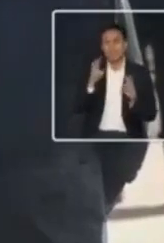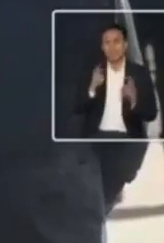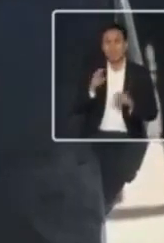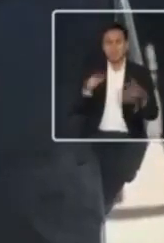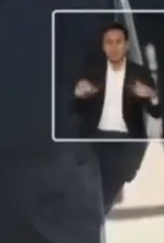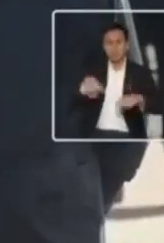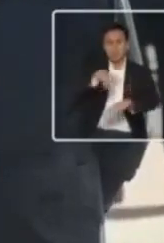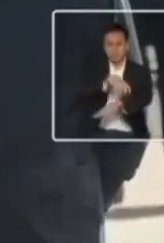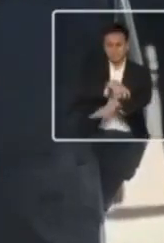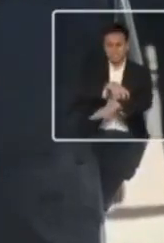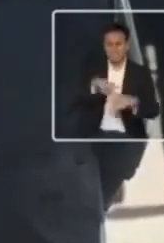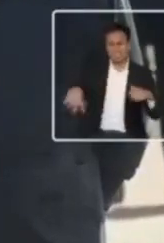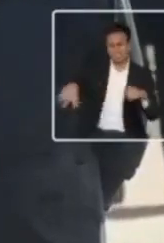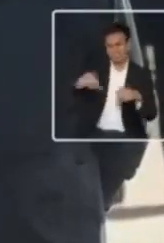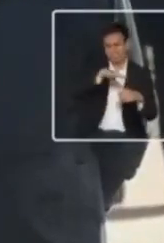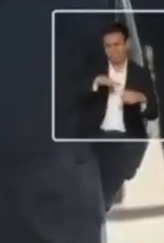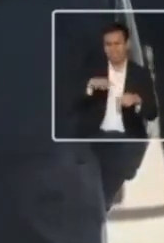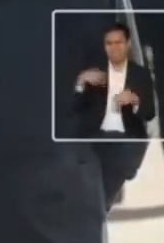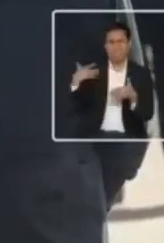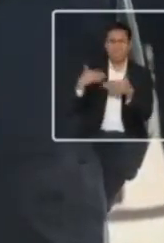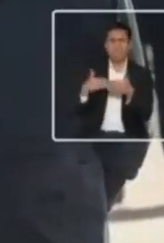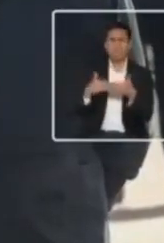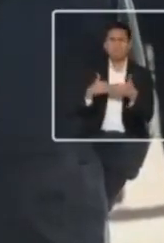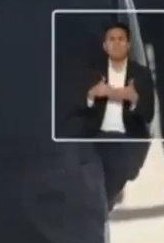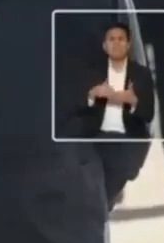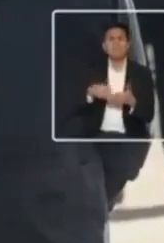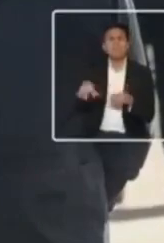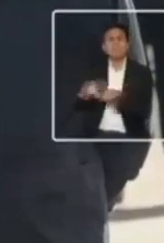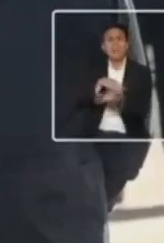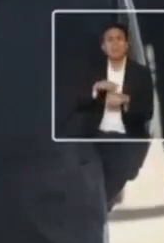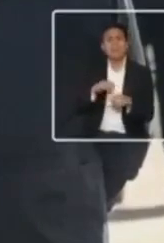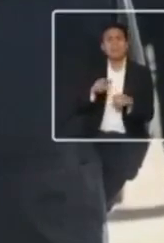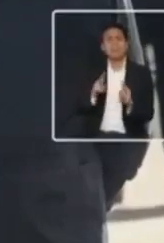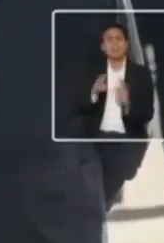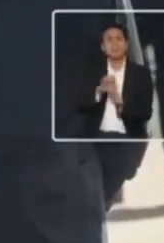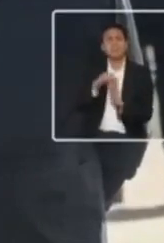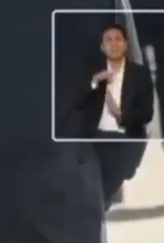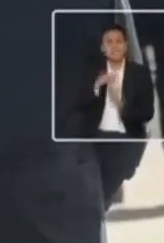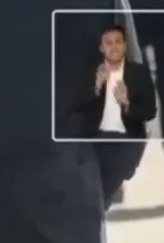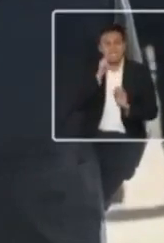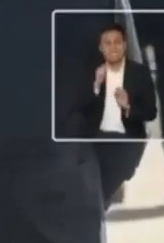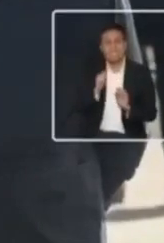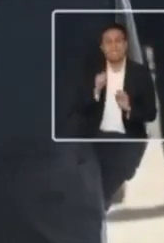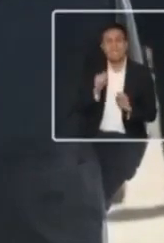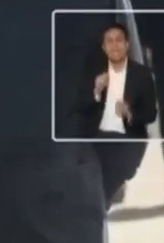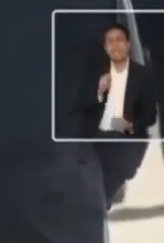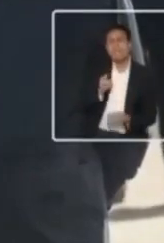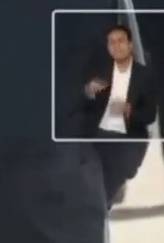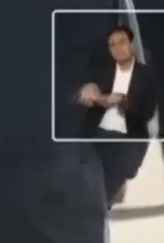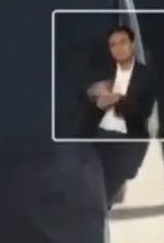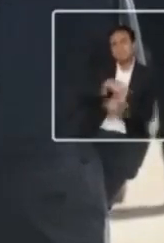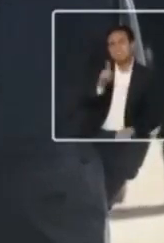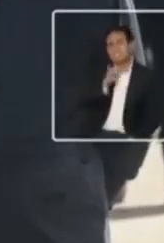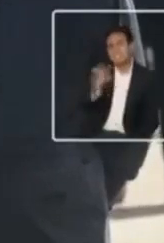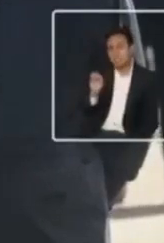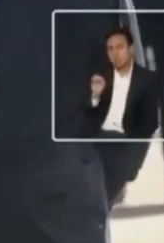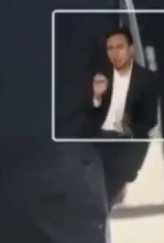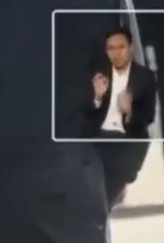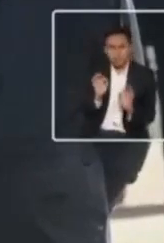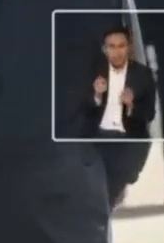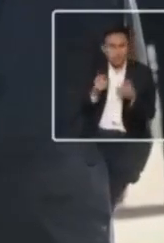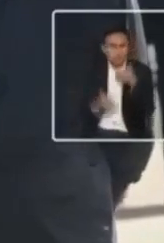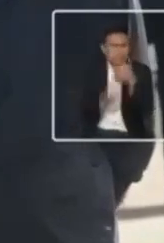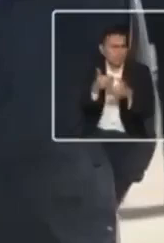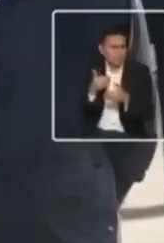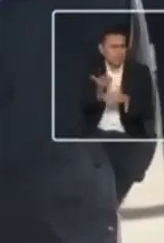provincia que lleva ya bastante tiempo en estado de excepción constitucional. El estado de sitio solicitado por distintos parlamentarios, ¿es una carta efectiva,